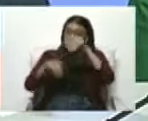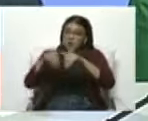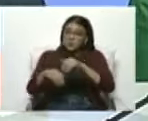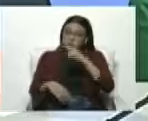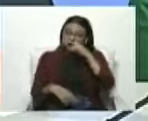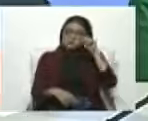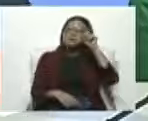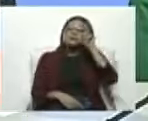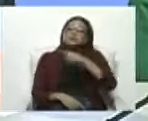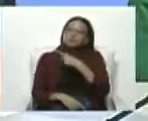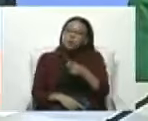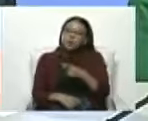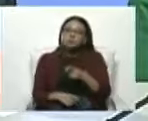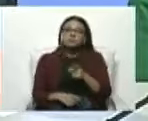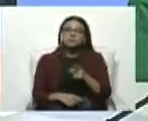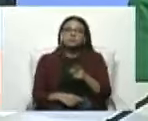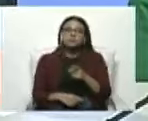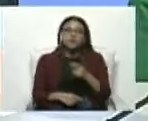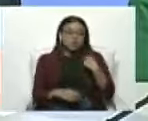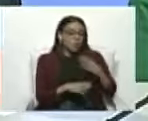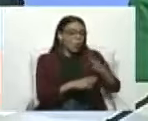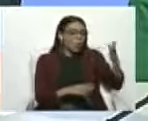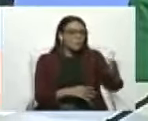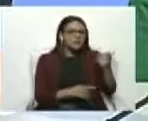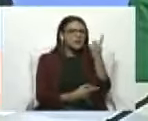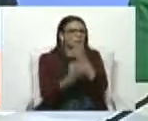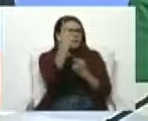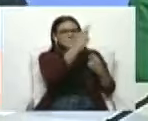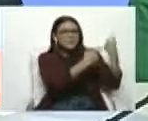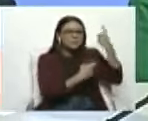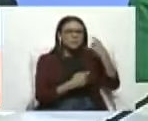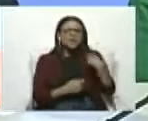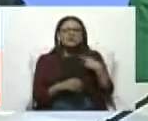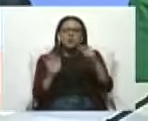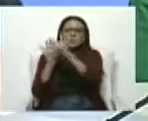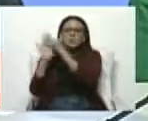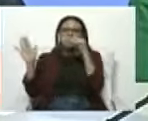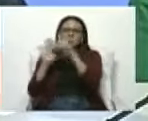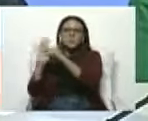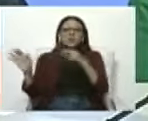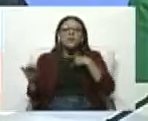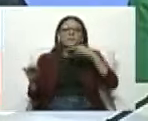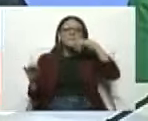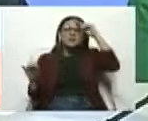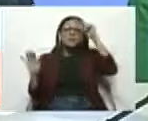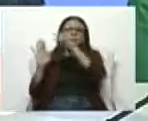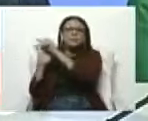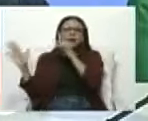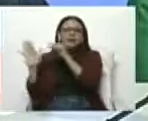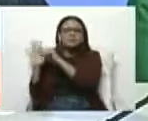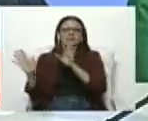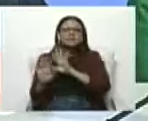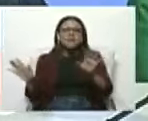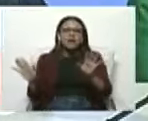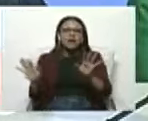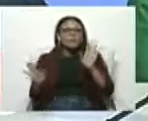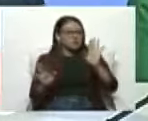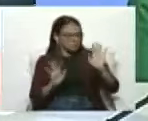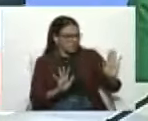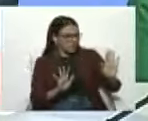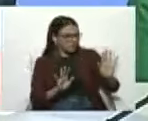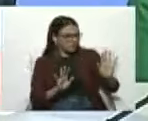Una compañera me escribió, mire, yo iba a registrar a mi papá en mi 1x10 y ya lo tenía en otro 1x10. Yo le dije que te llamara, Pedro.